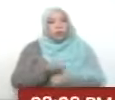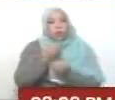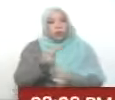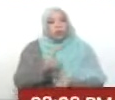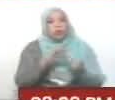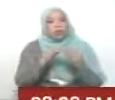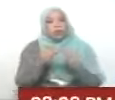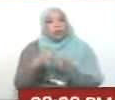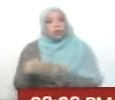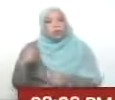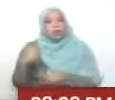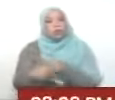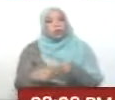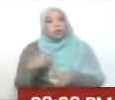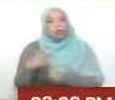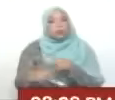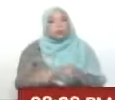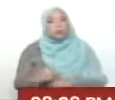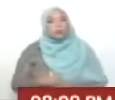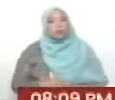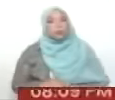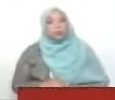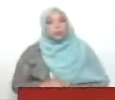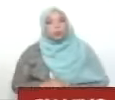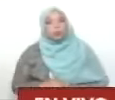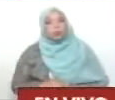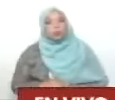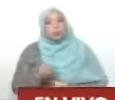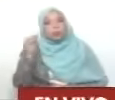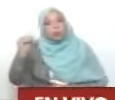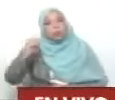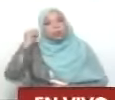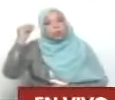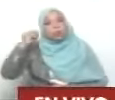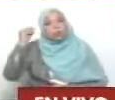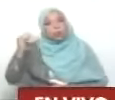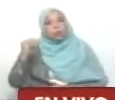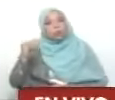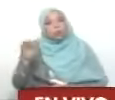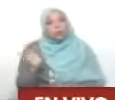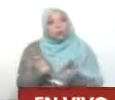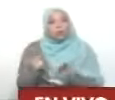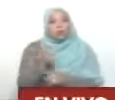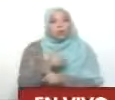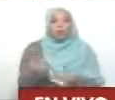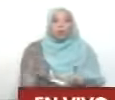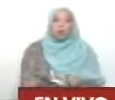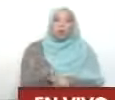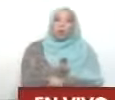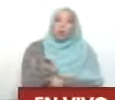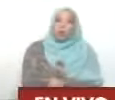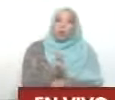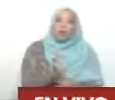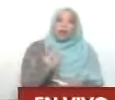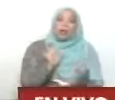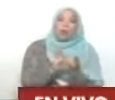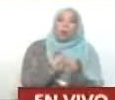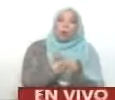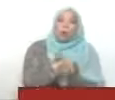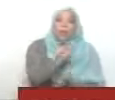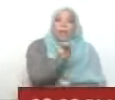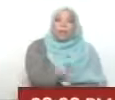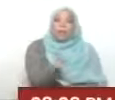comunas productivas. Yo creo que hay que profundizar la democracia directa, la democracia